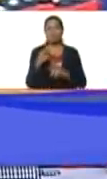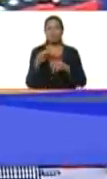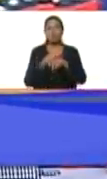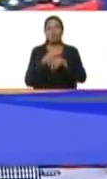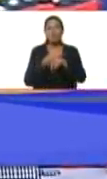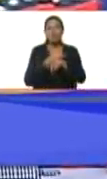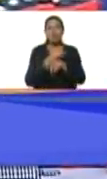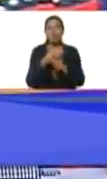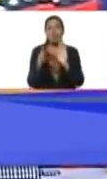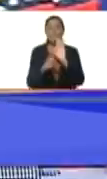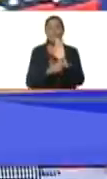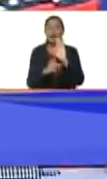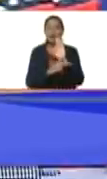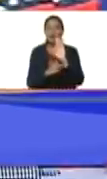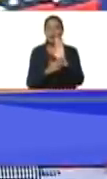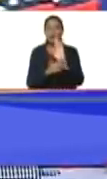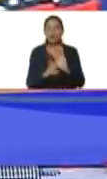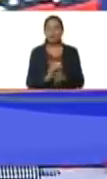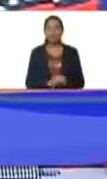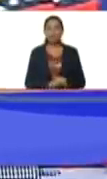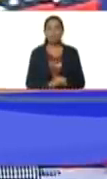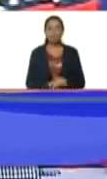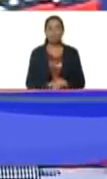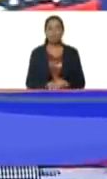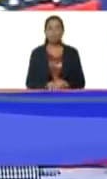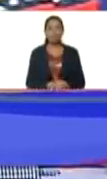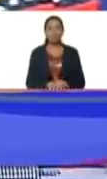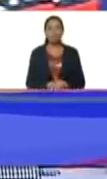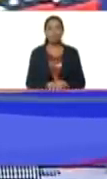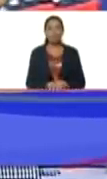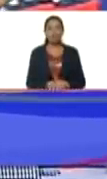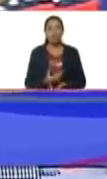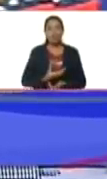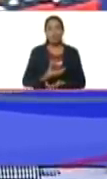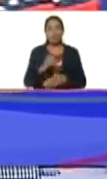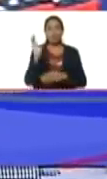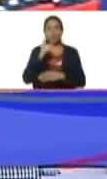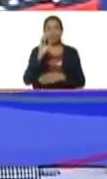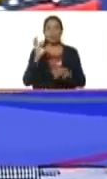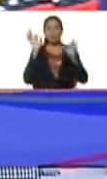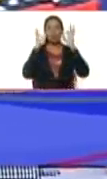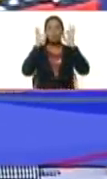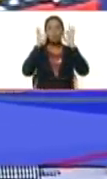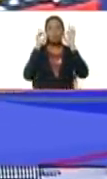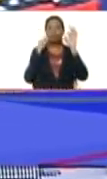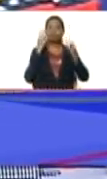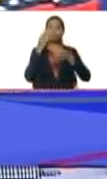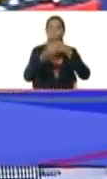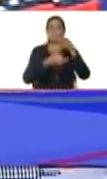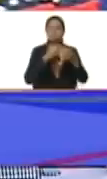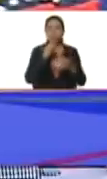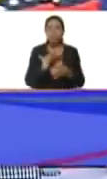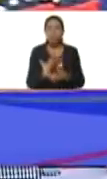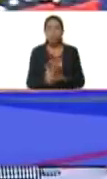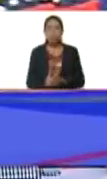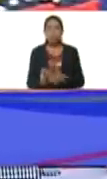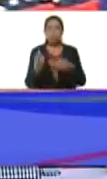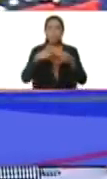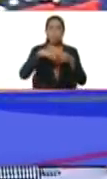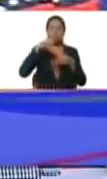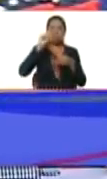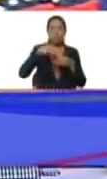parroquiales. Erika Faría ha hecho una experiencia bien buena y ahora se incorporó el gran Darío